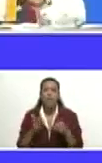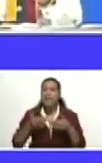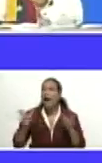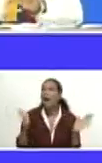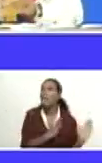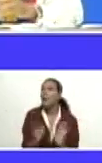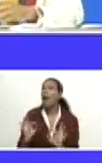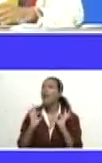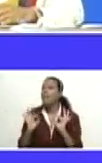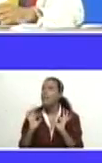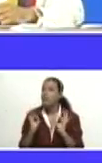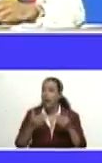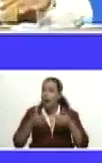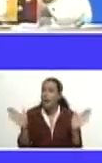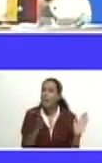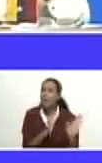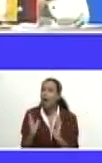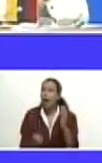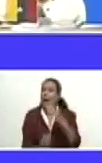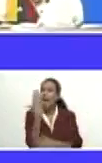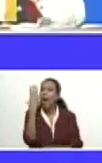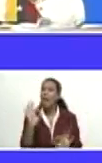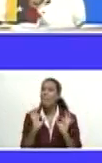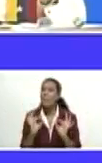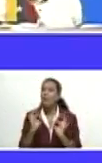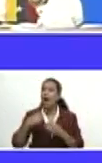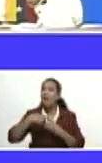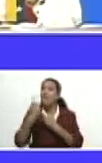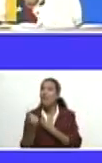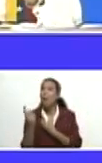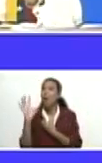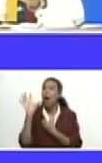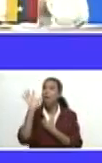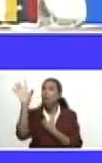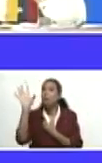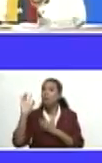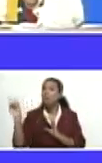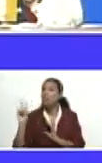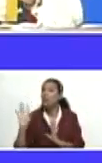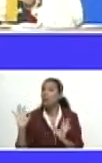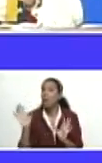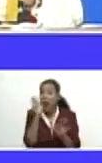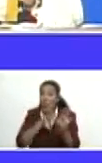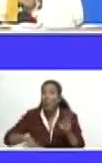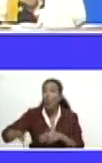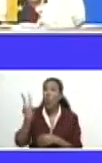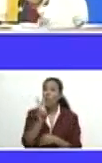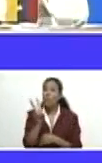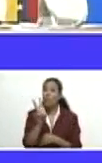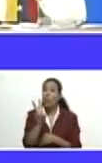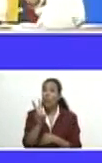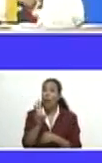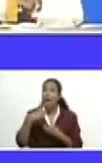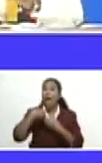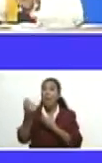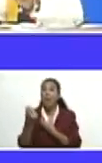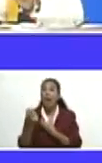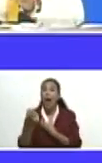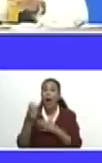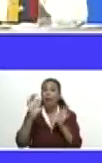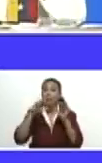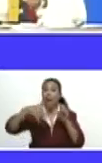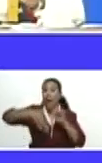plan especial de especialidades médicas necesarias para el país en países de